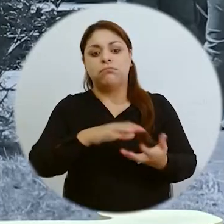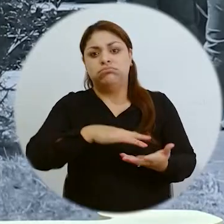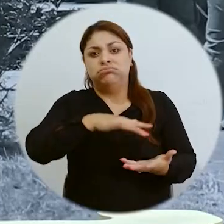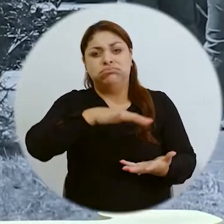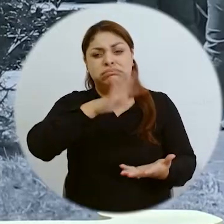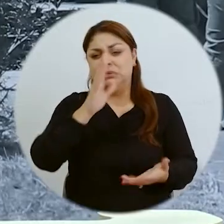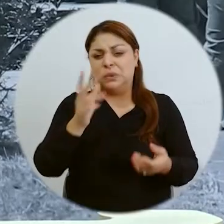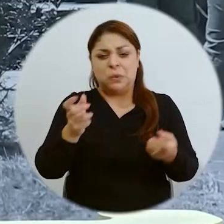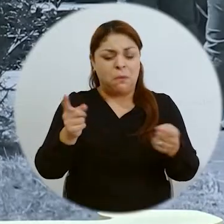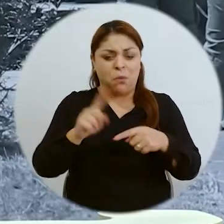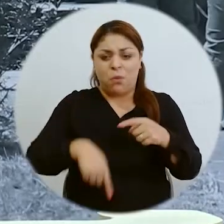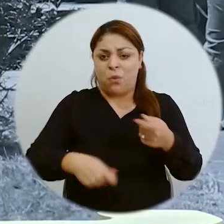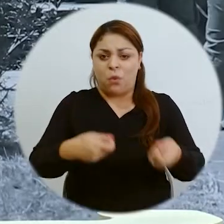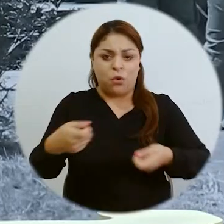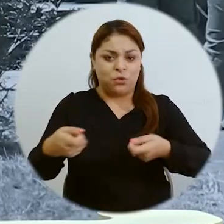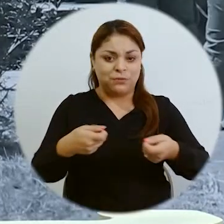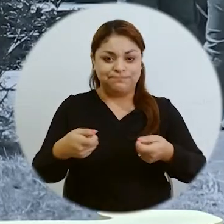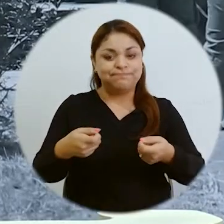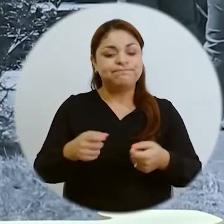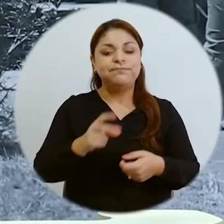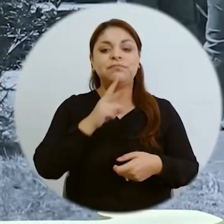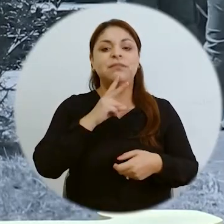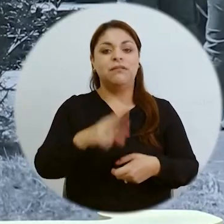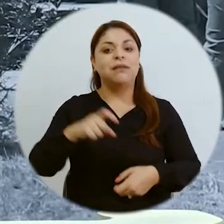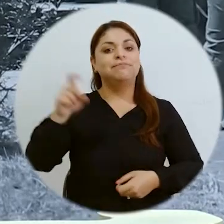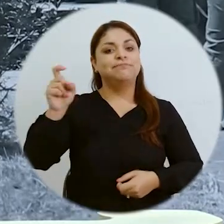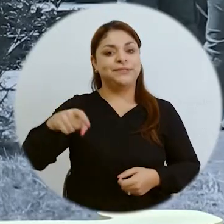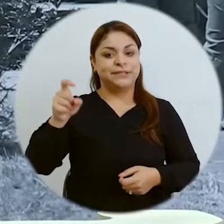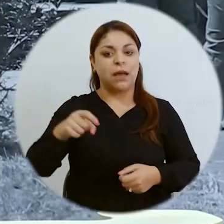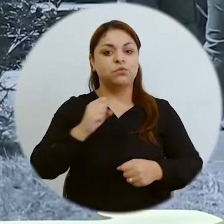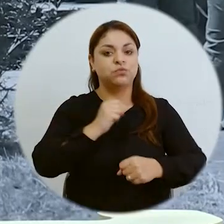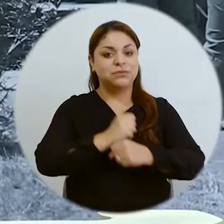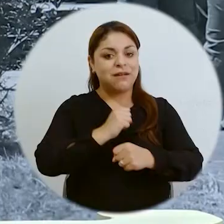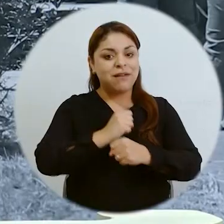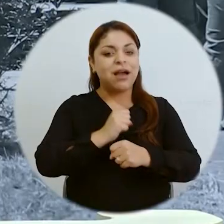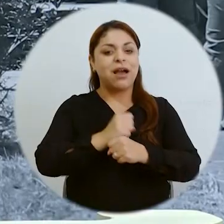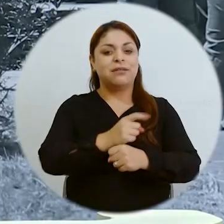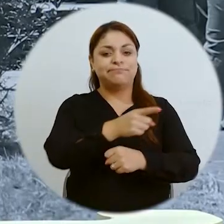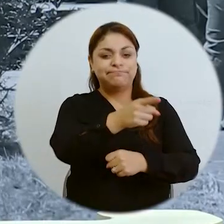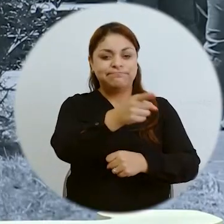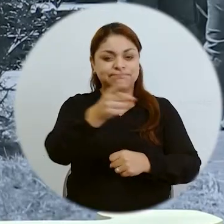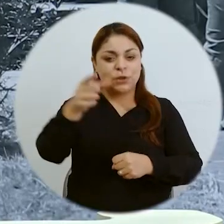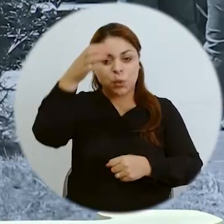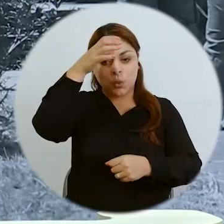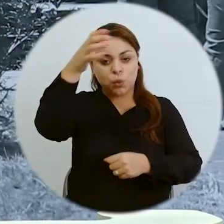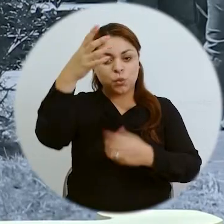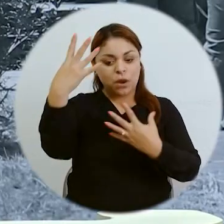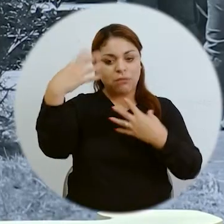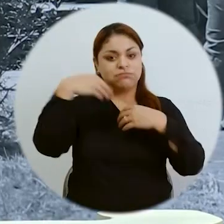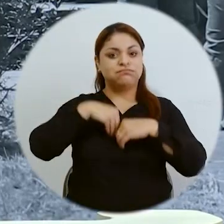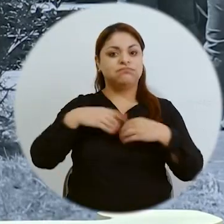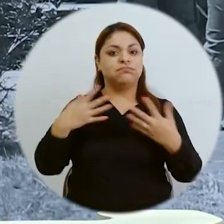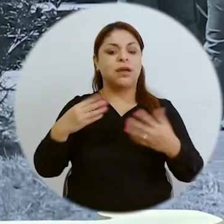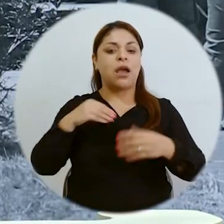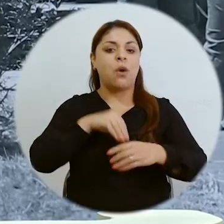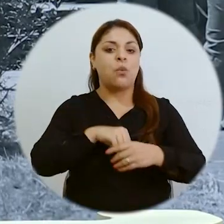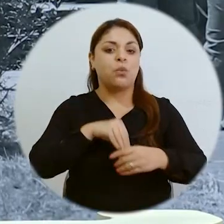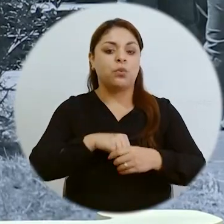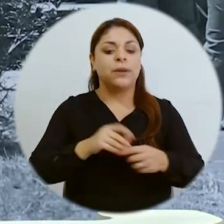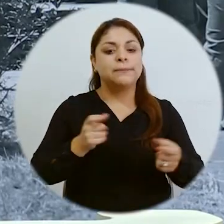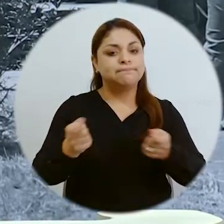Hemos llegado a la conclusión, pues sí, que hay niveles de endeudamiento importantes. También hemos concluido que no todas las deudas